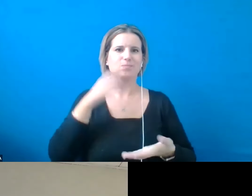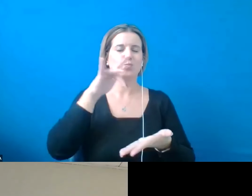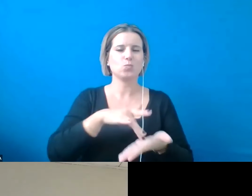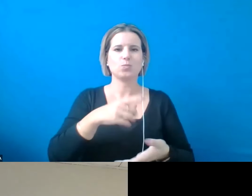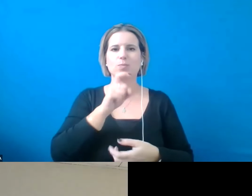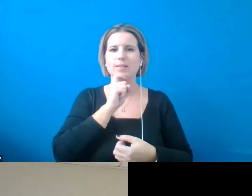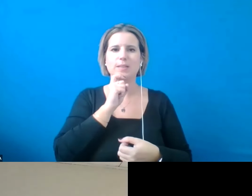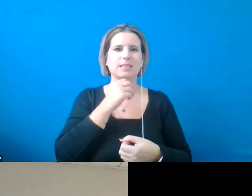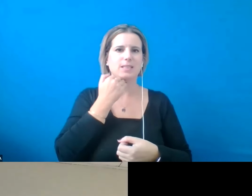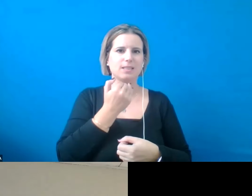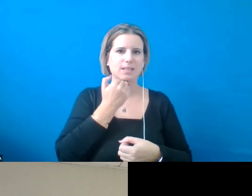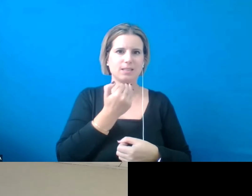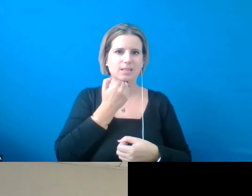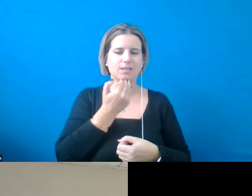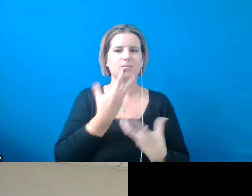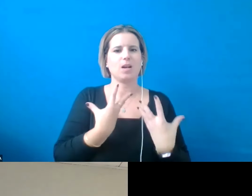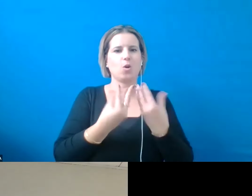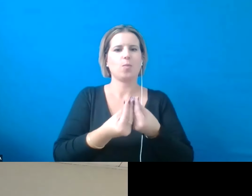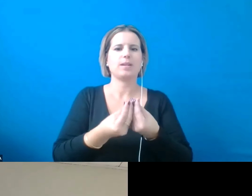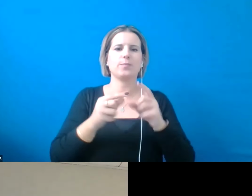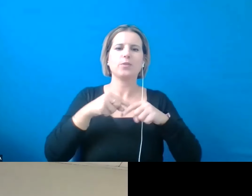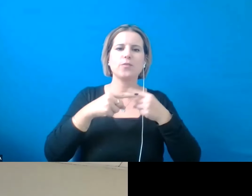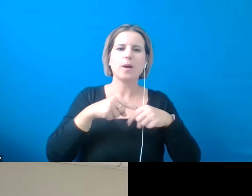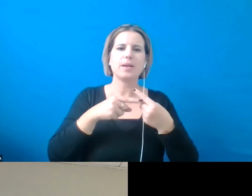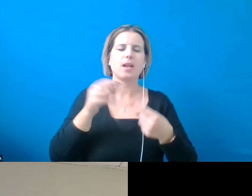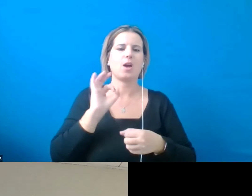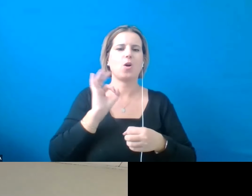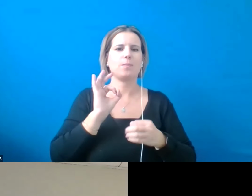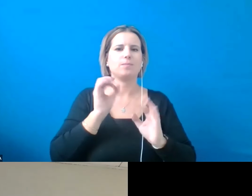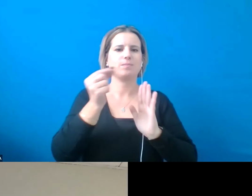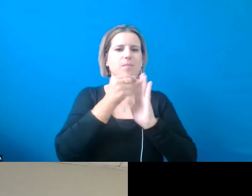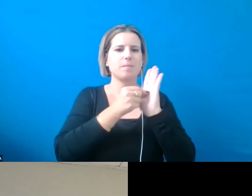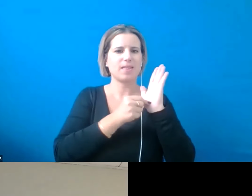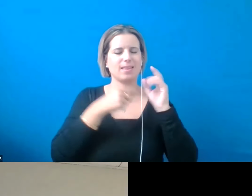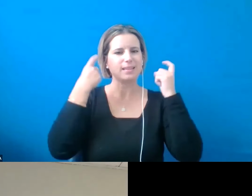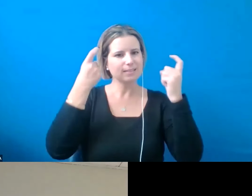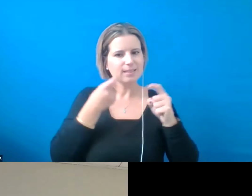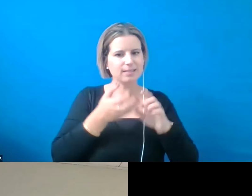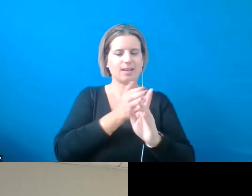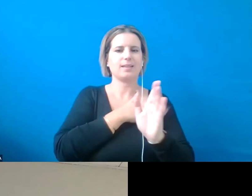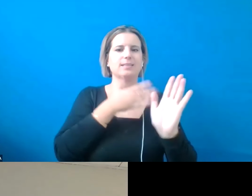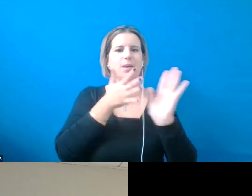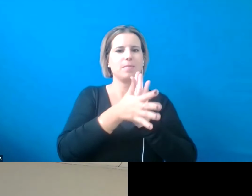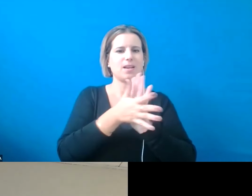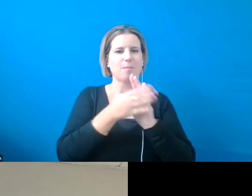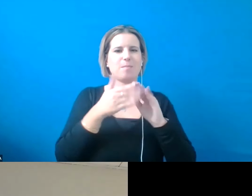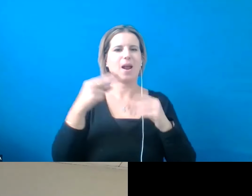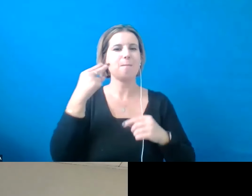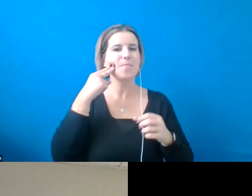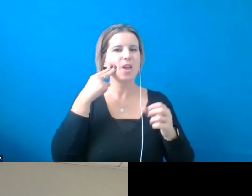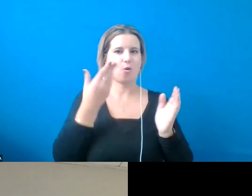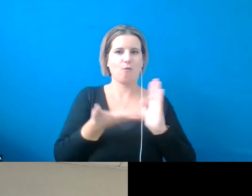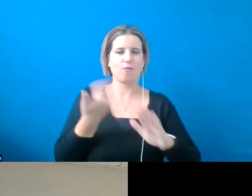dificultad pues con el acompañamiento del familiar o con algunas medidas para desensibilizar el miedo o la ansiedad